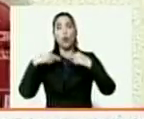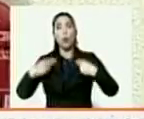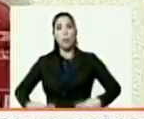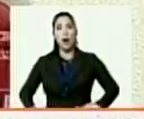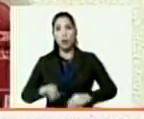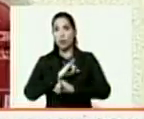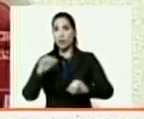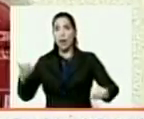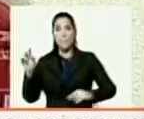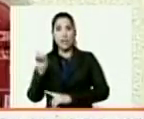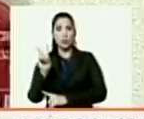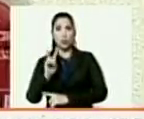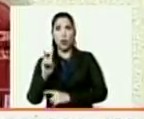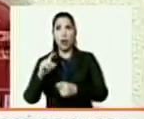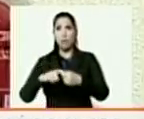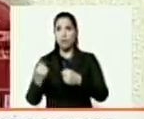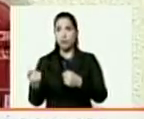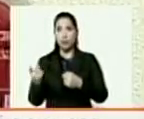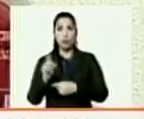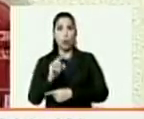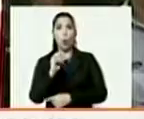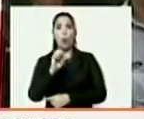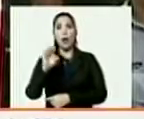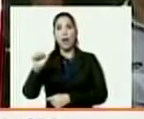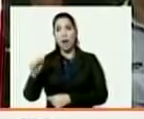oea serán recibidos en el país